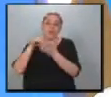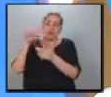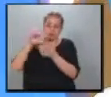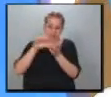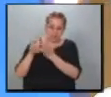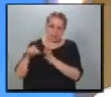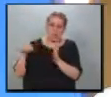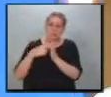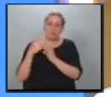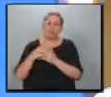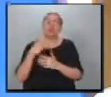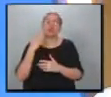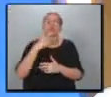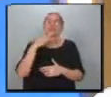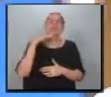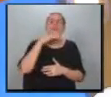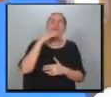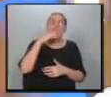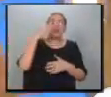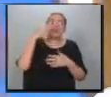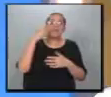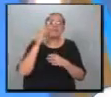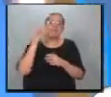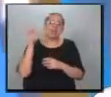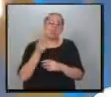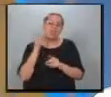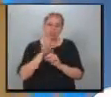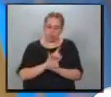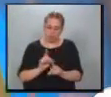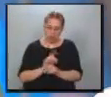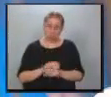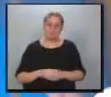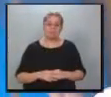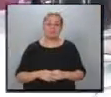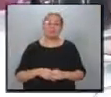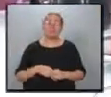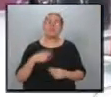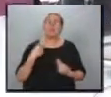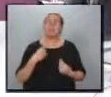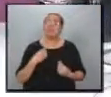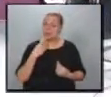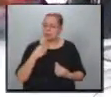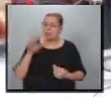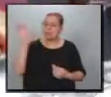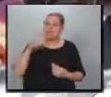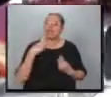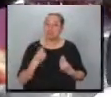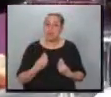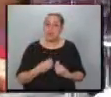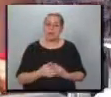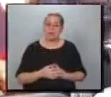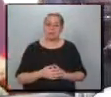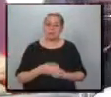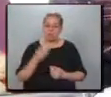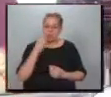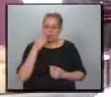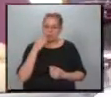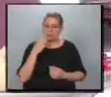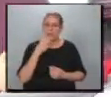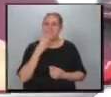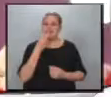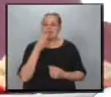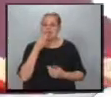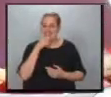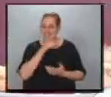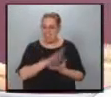permite que uno haga dos tipos de vino. No se puede. Hay que hacerlos bien. Vamos a la mesa, vamos a probar, ejemplo, a ver qué ha traído este bocado es neutro. Sí. Porque hoy no